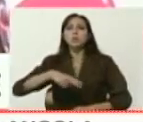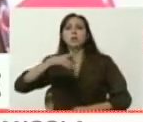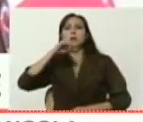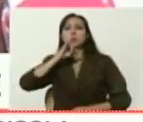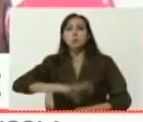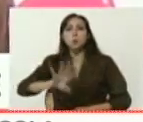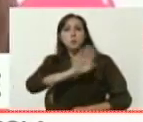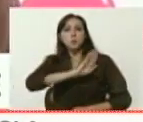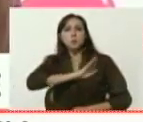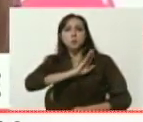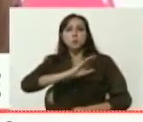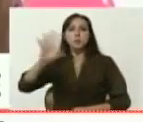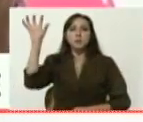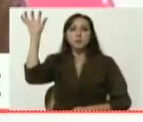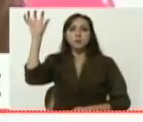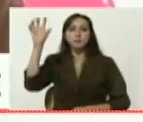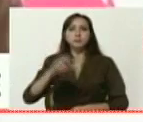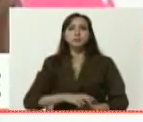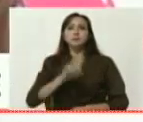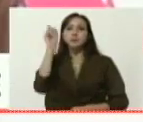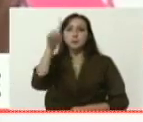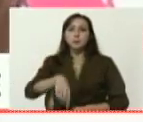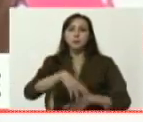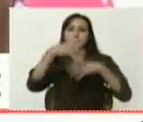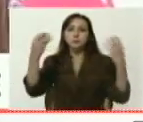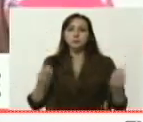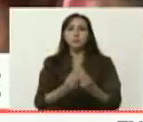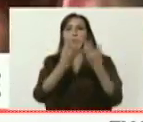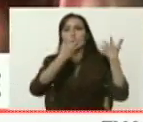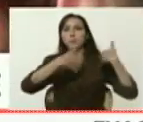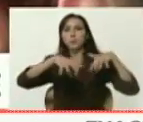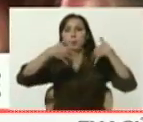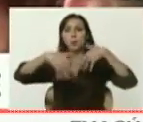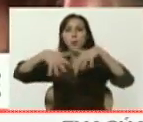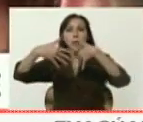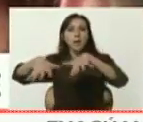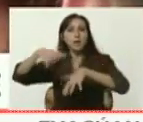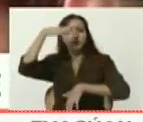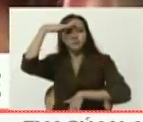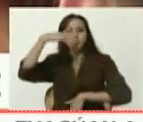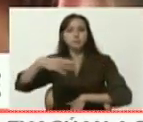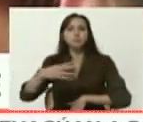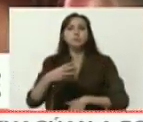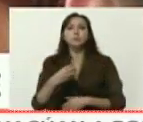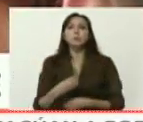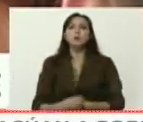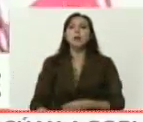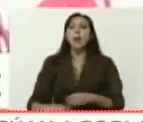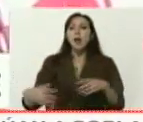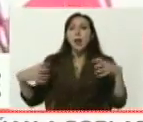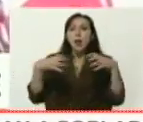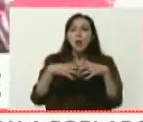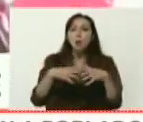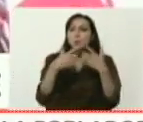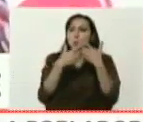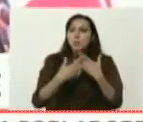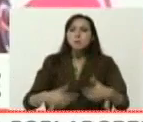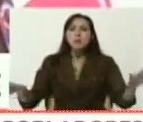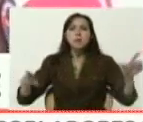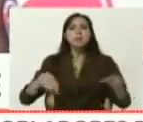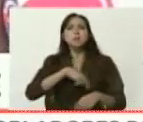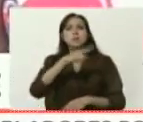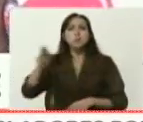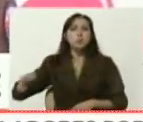de dónde venía nuestro ejército, cómo se originaba nuestro ejército, cómo eran las luchas libertadoras de nuestro